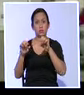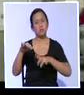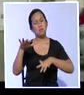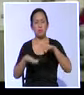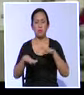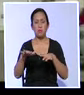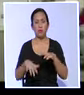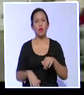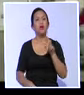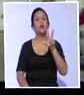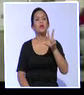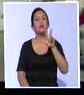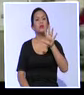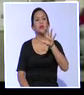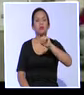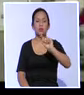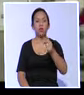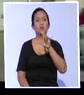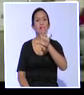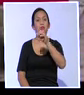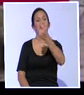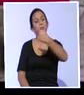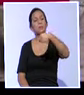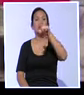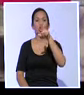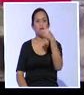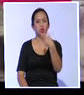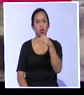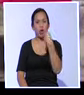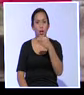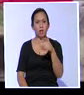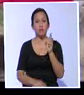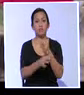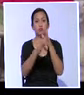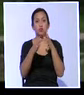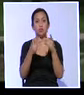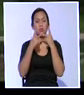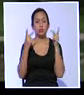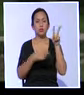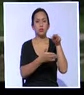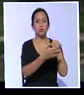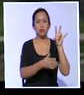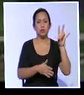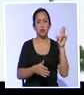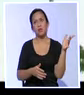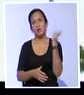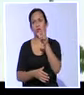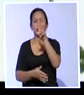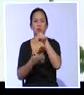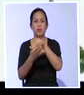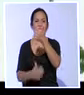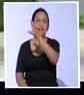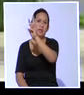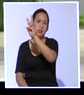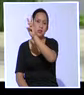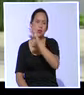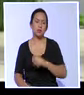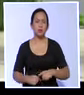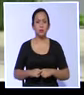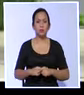valor de 35 5 millones de dólares a funcionarios de gobierno entre el 2007 y 2016 mariela